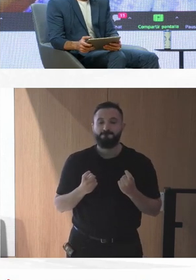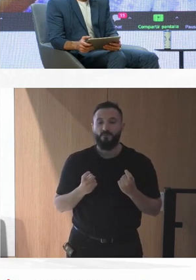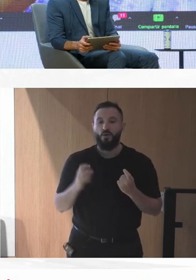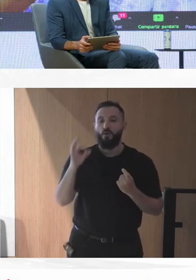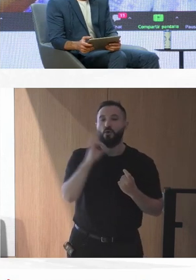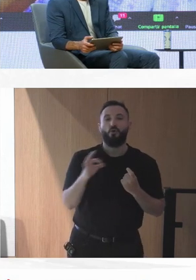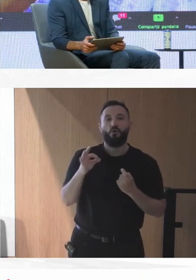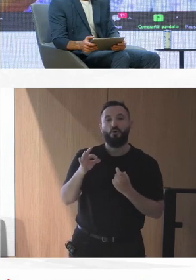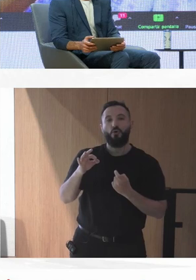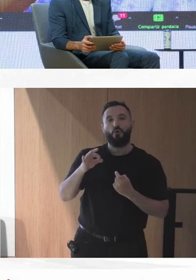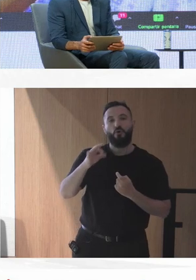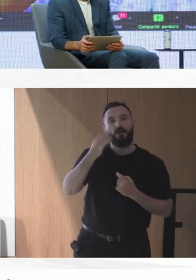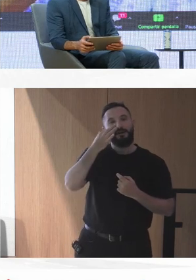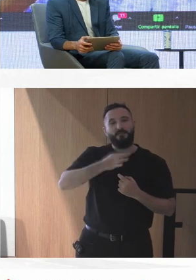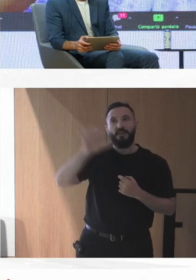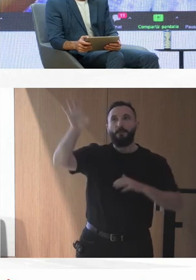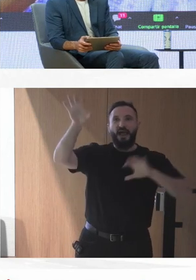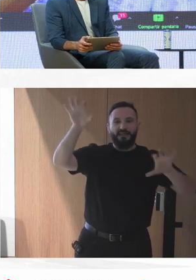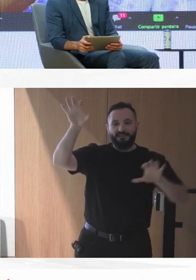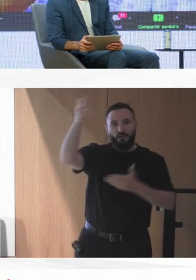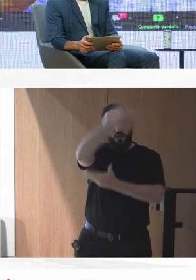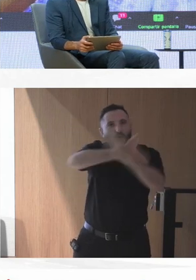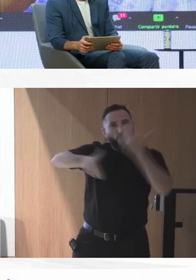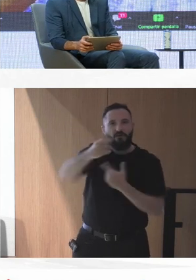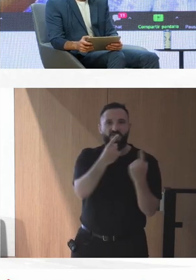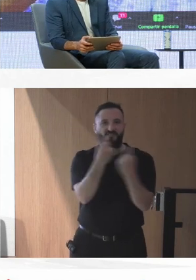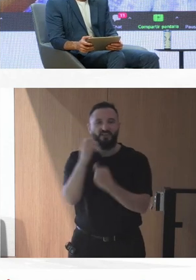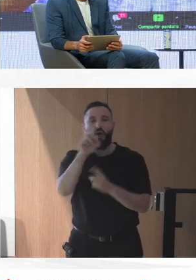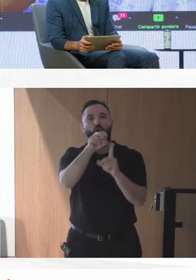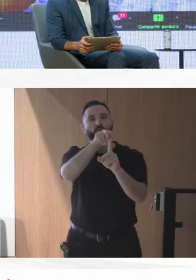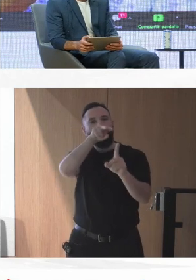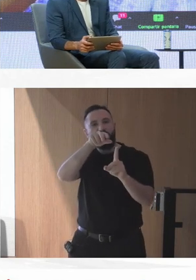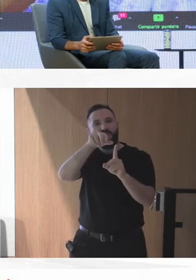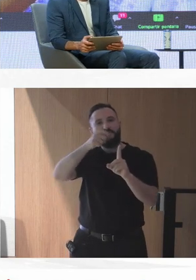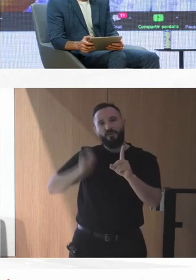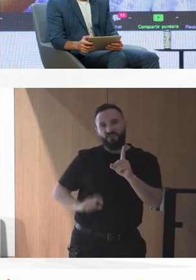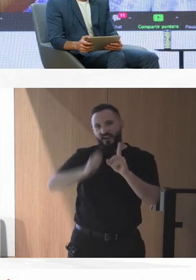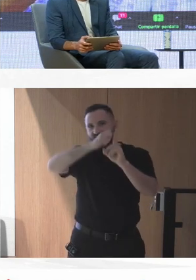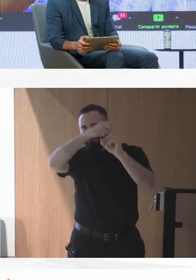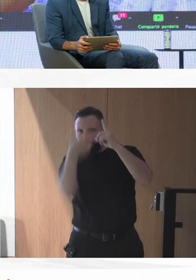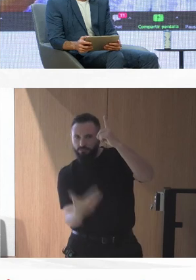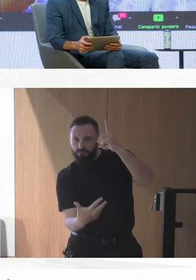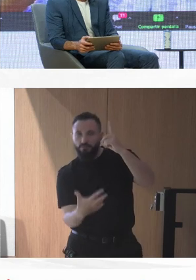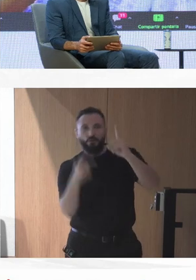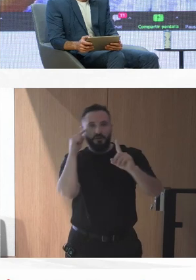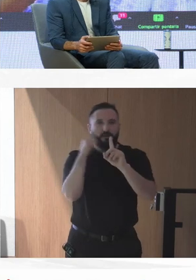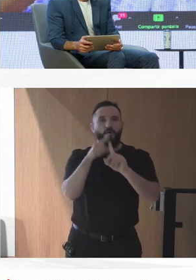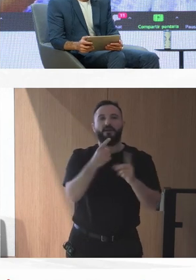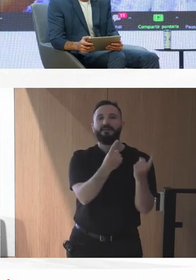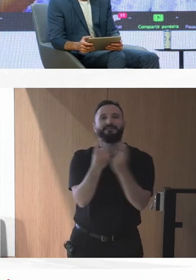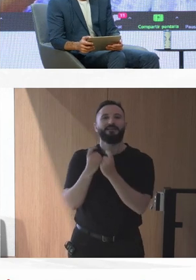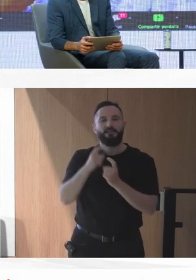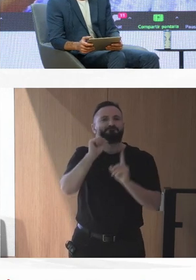falta de colaboración interestatal o un enfoque multidisciplinar para identificar las necesidades, bueno, pero